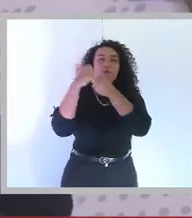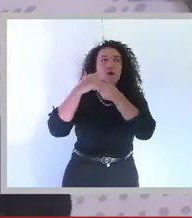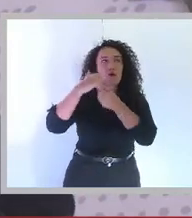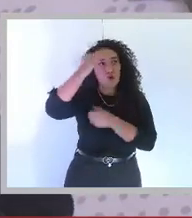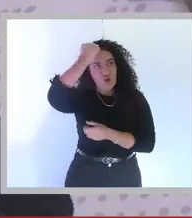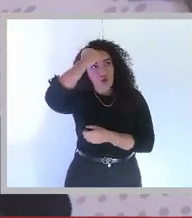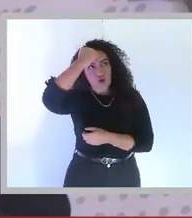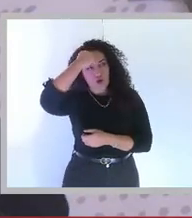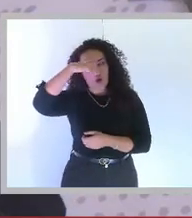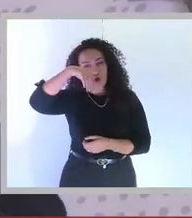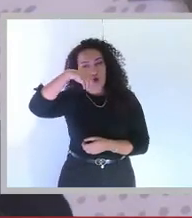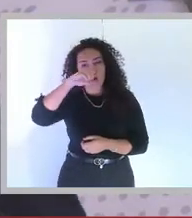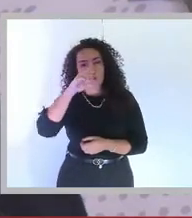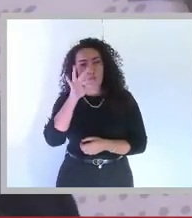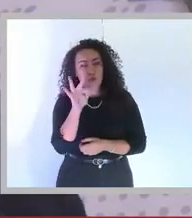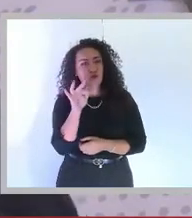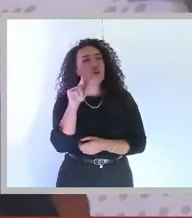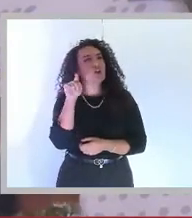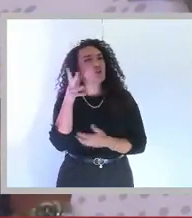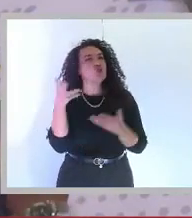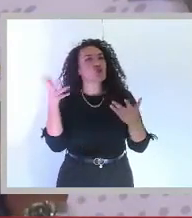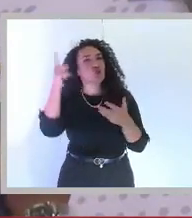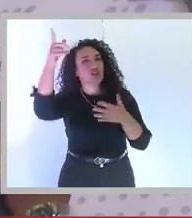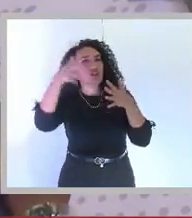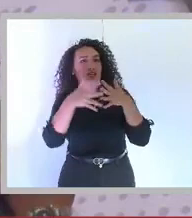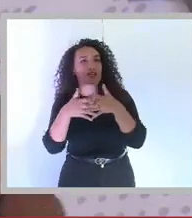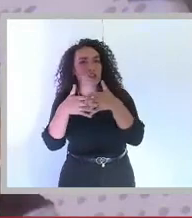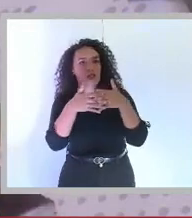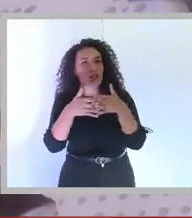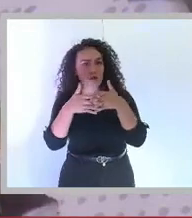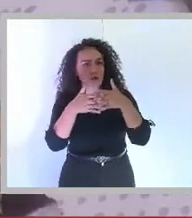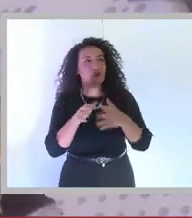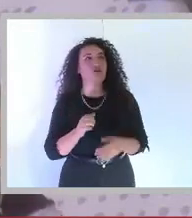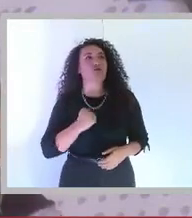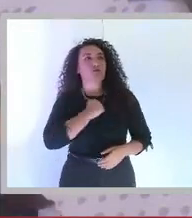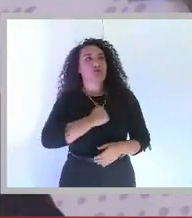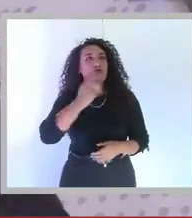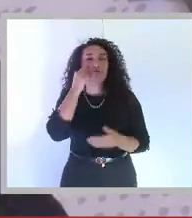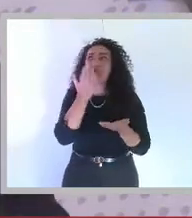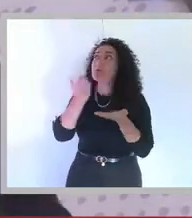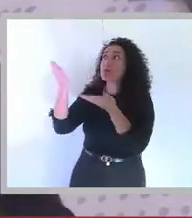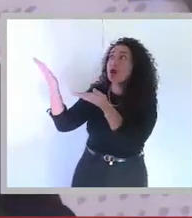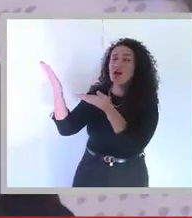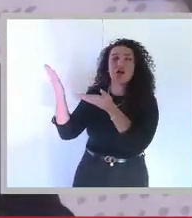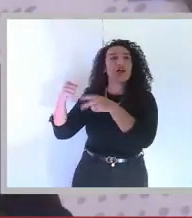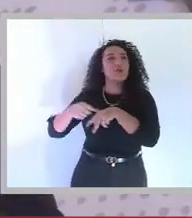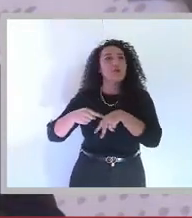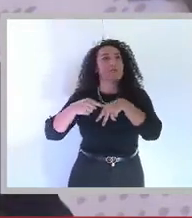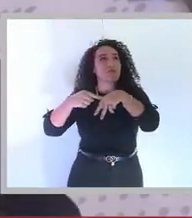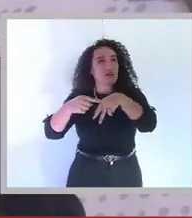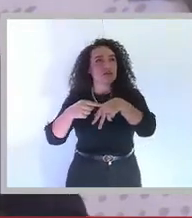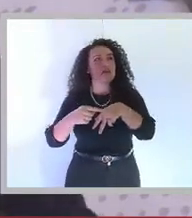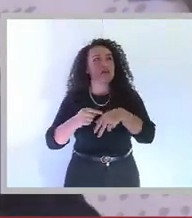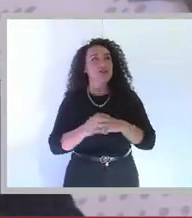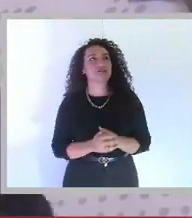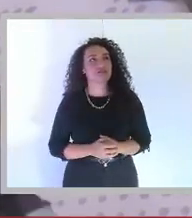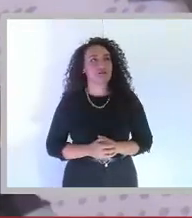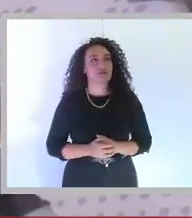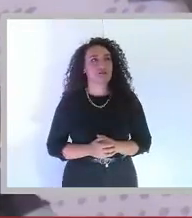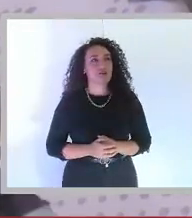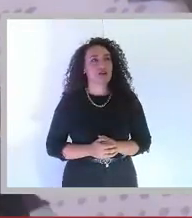Noam Chomsky desde Estados Unidos. Entonces vamos a presentarnos así con el